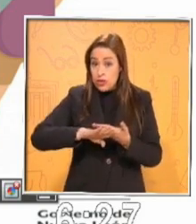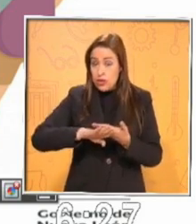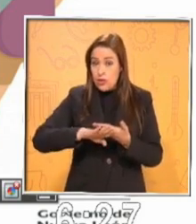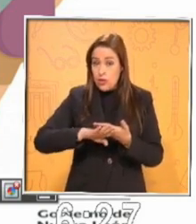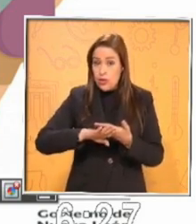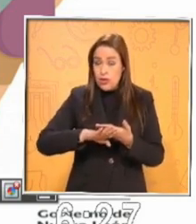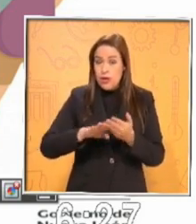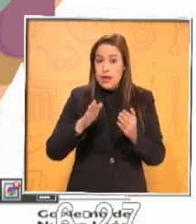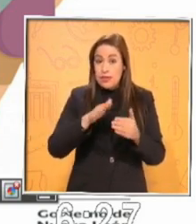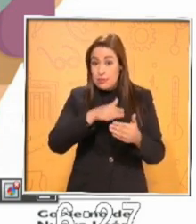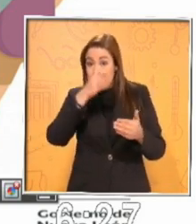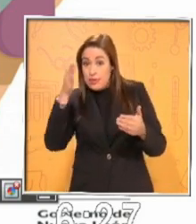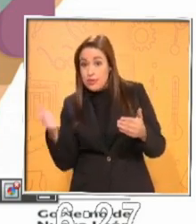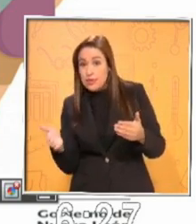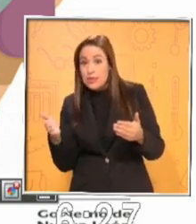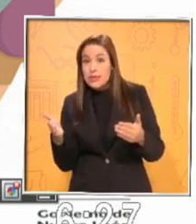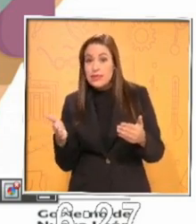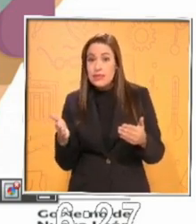¿De consecuencia?